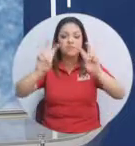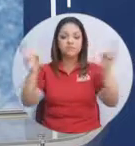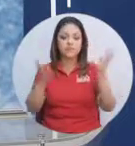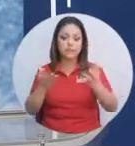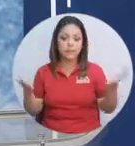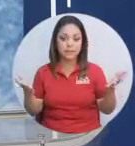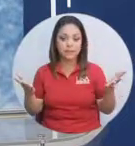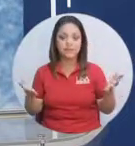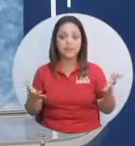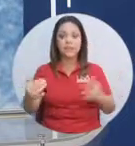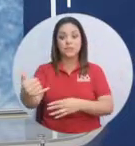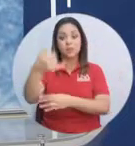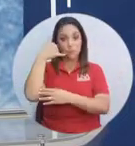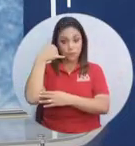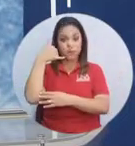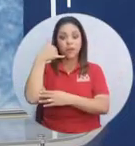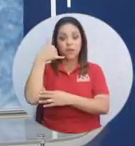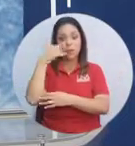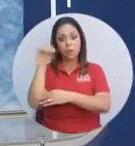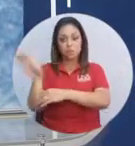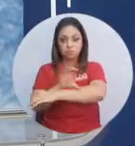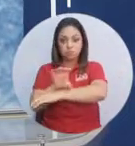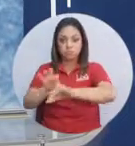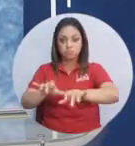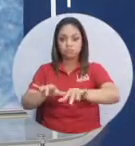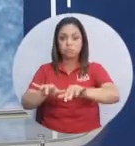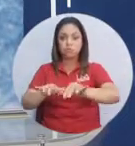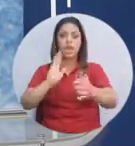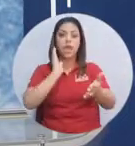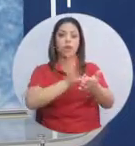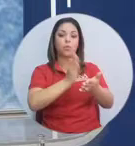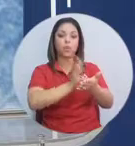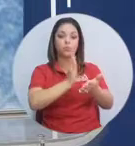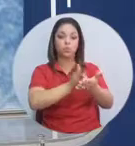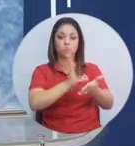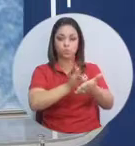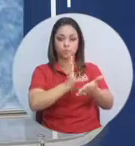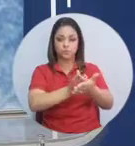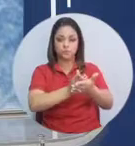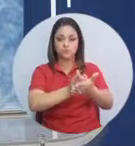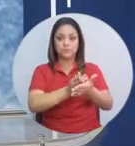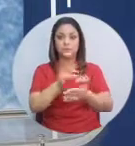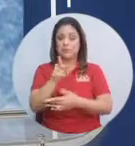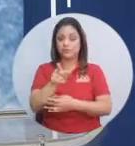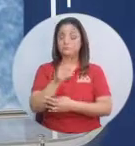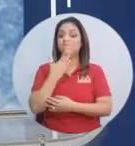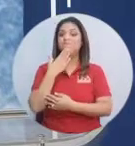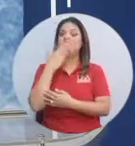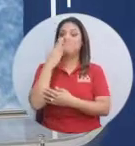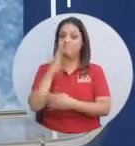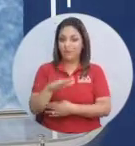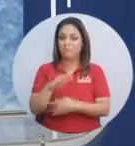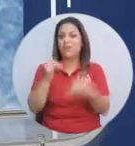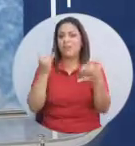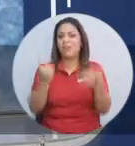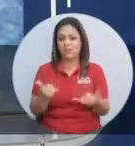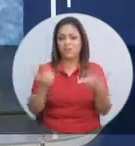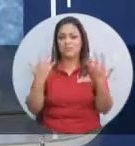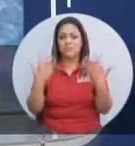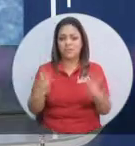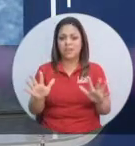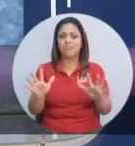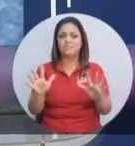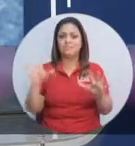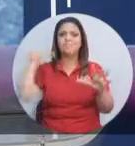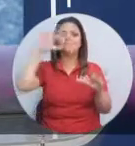hablar de ciberbullying o acoso cibernético, un verdadero mal presente en